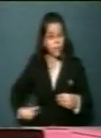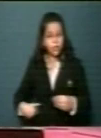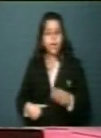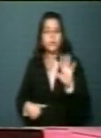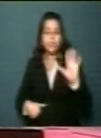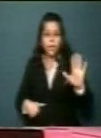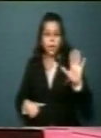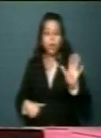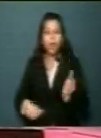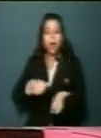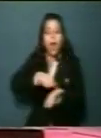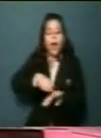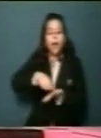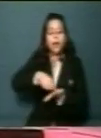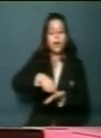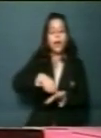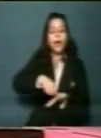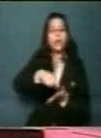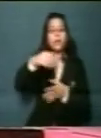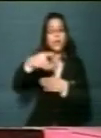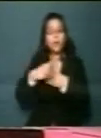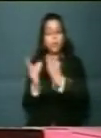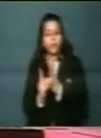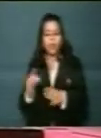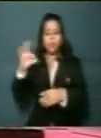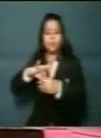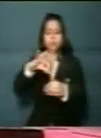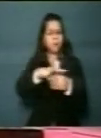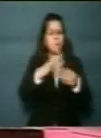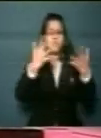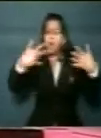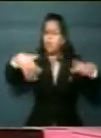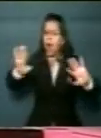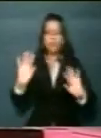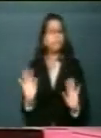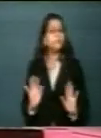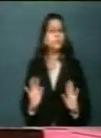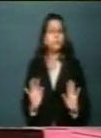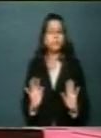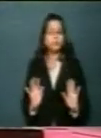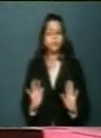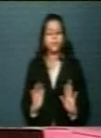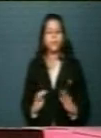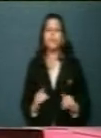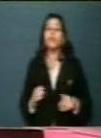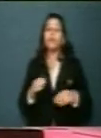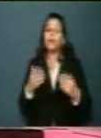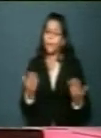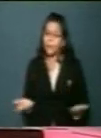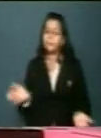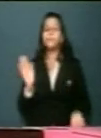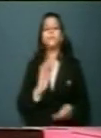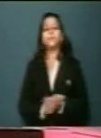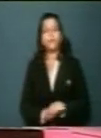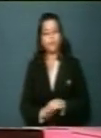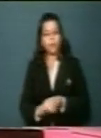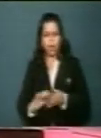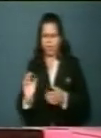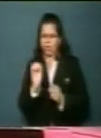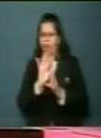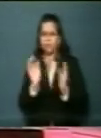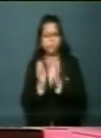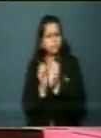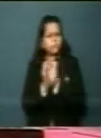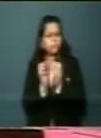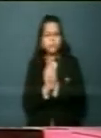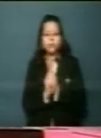elecciones para alcaldes y diputados en completa normalidad. Ocurrió asimismo, y sin traumas,